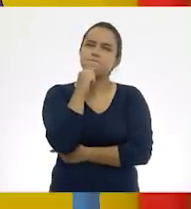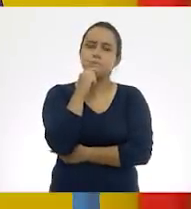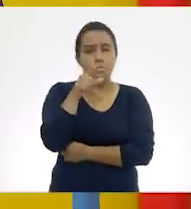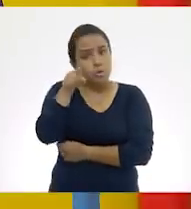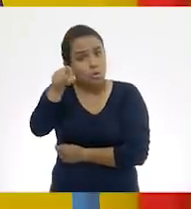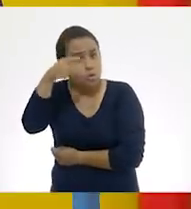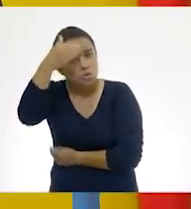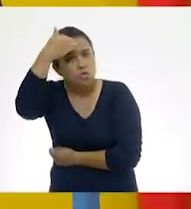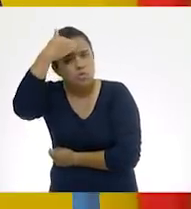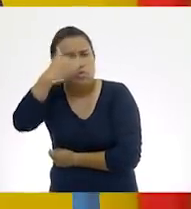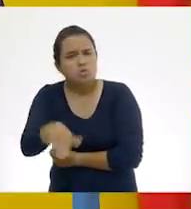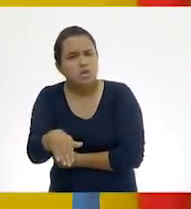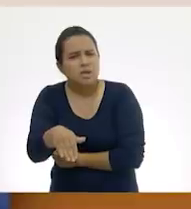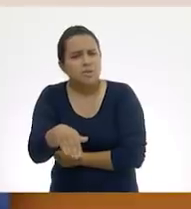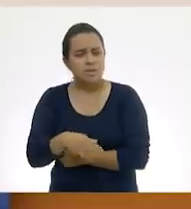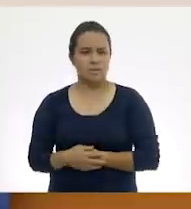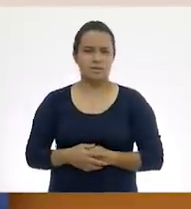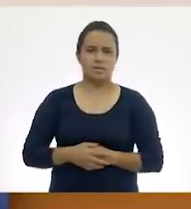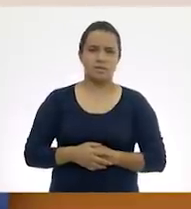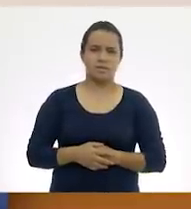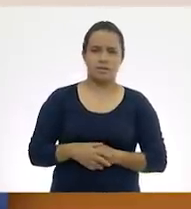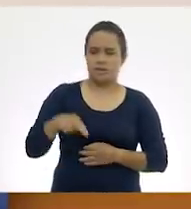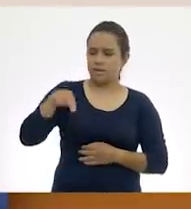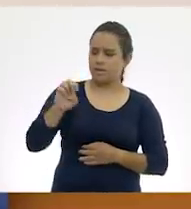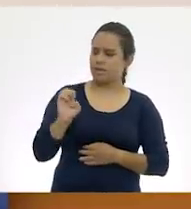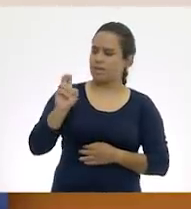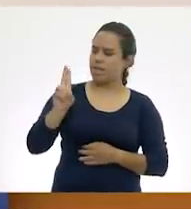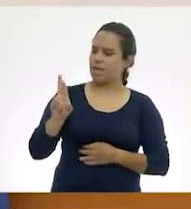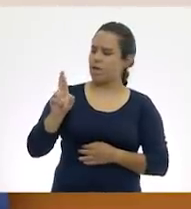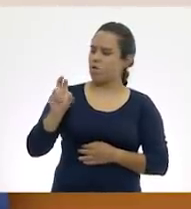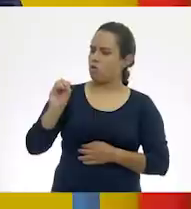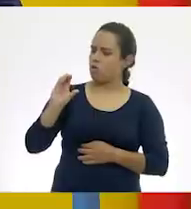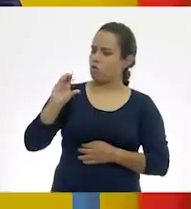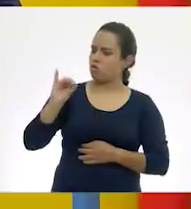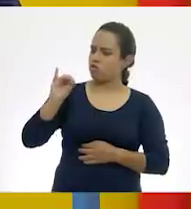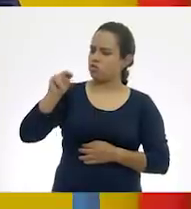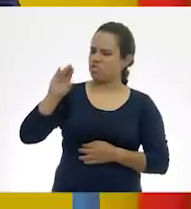¿Tú sabes qué son las neurociencias?